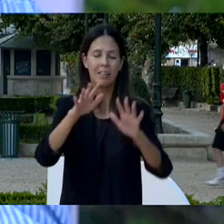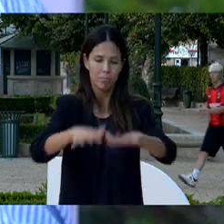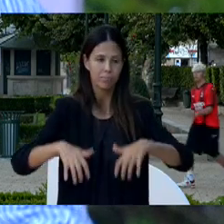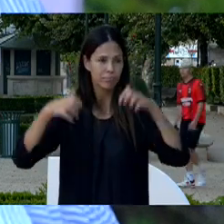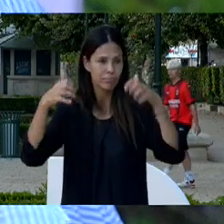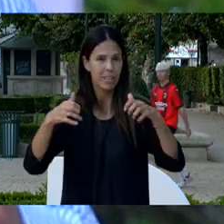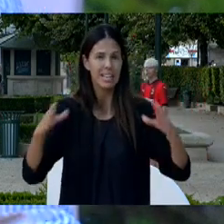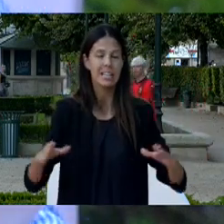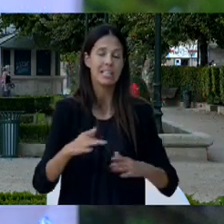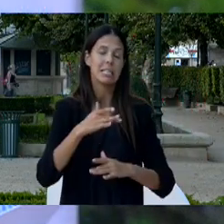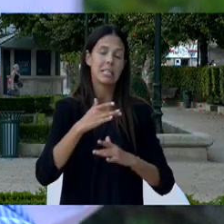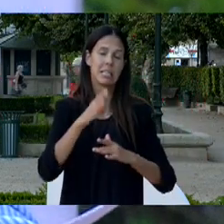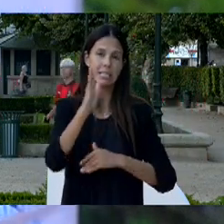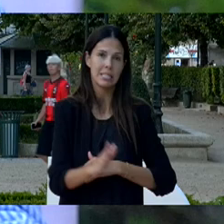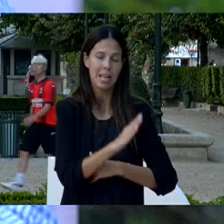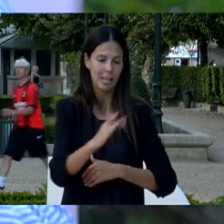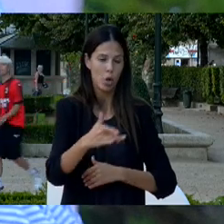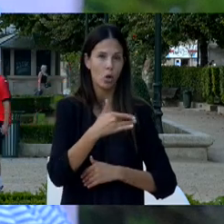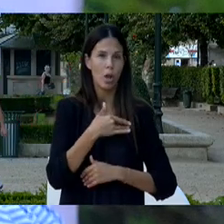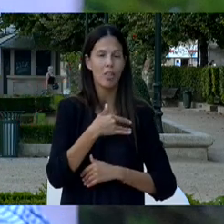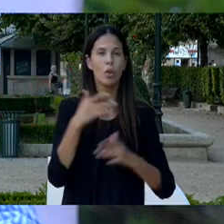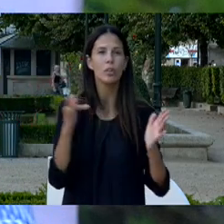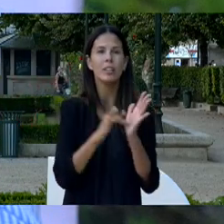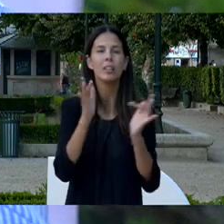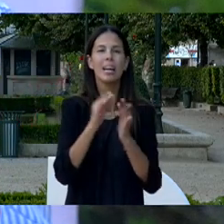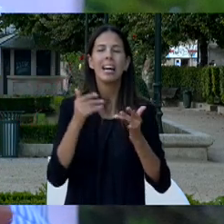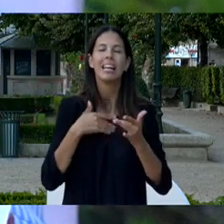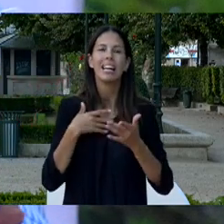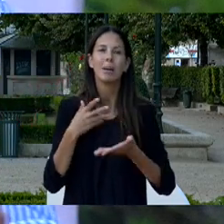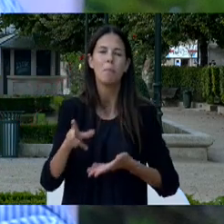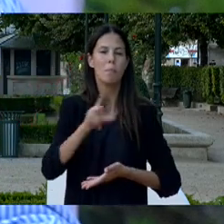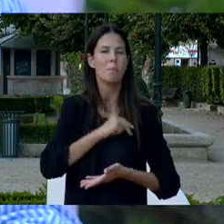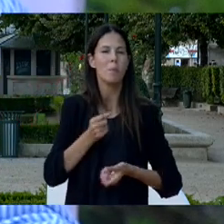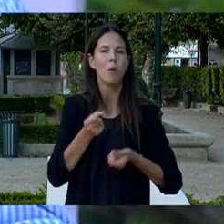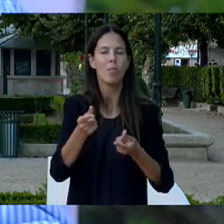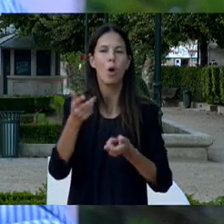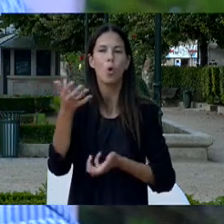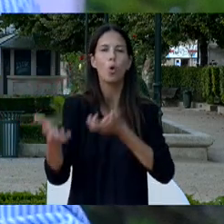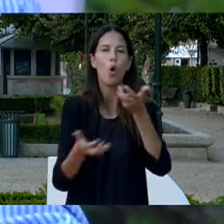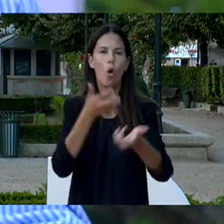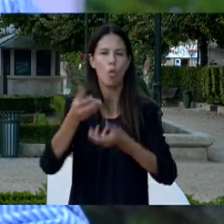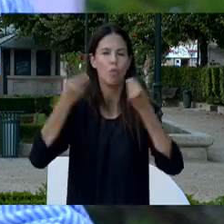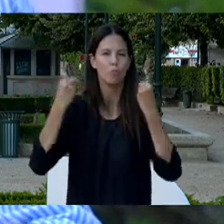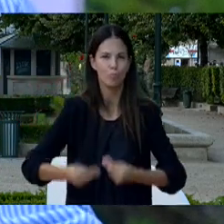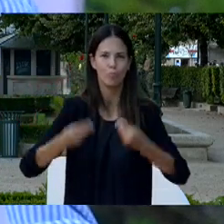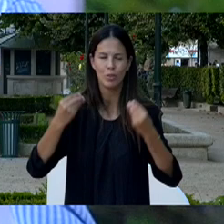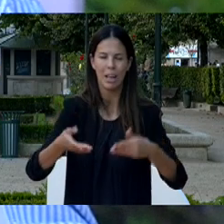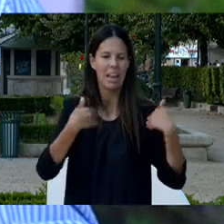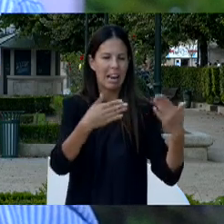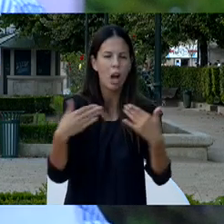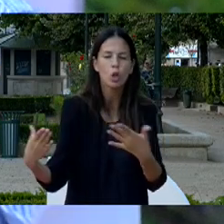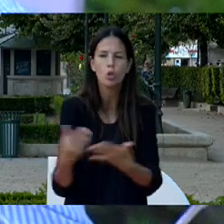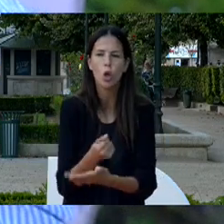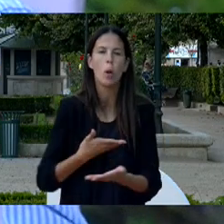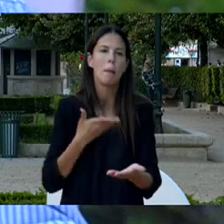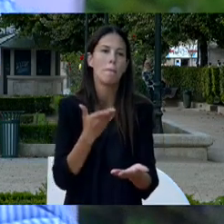Jesús, e como recompensa preparanlle un cocido espectacular coas achegas de todo o mundo, que podía un